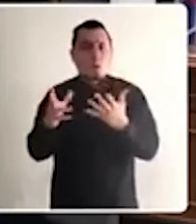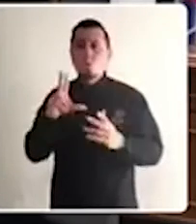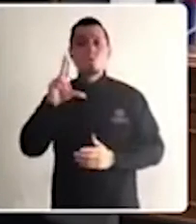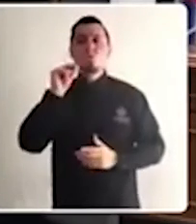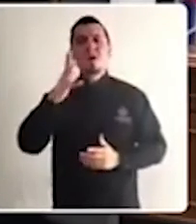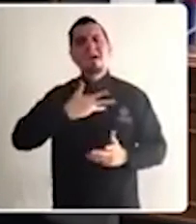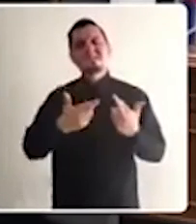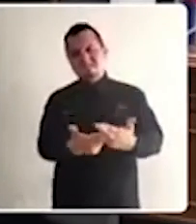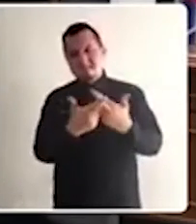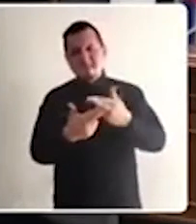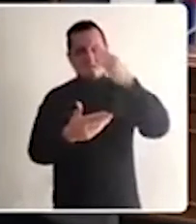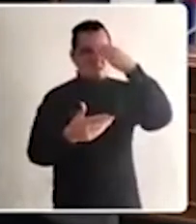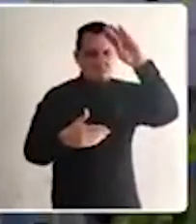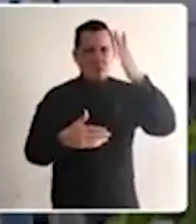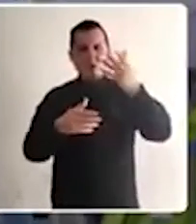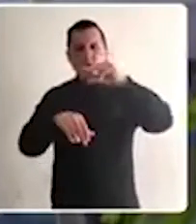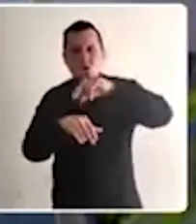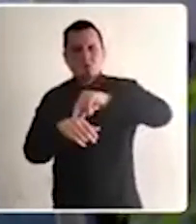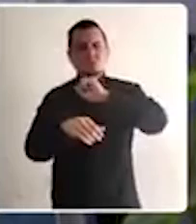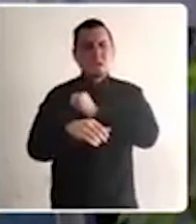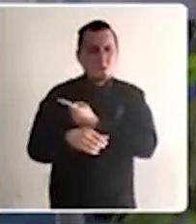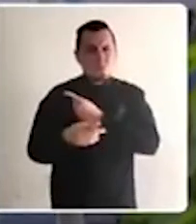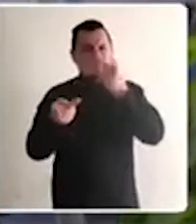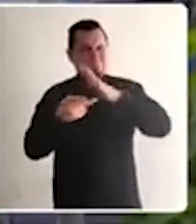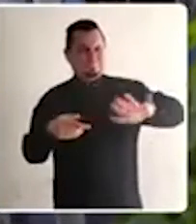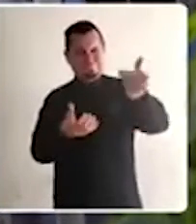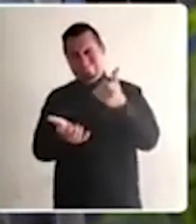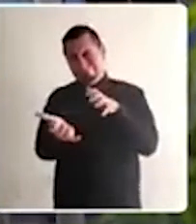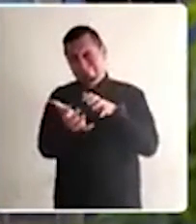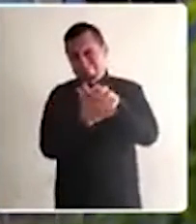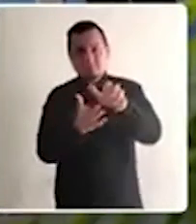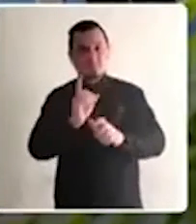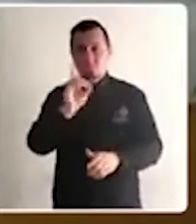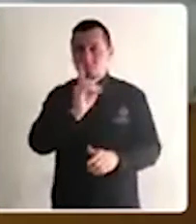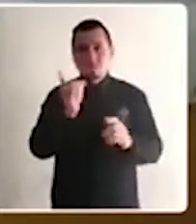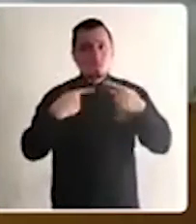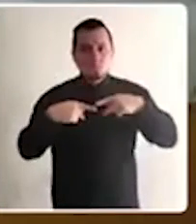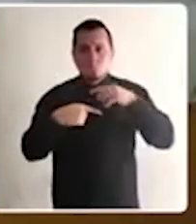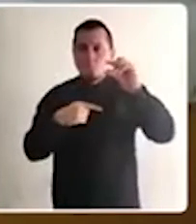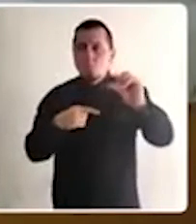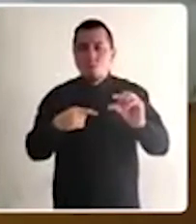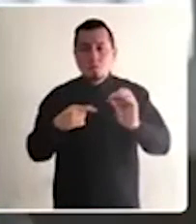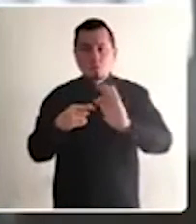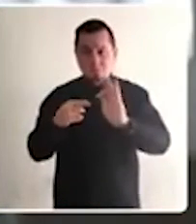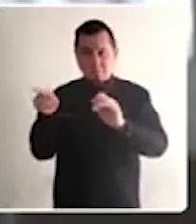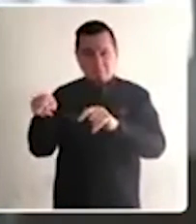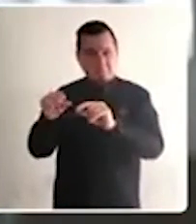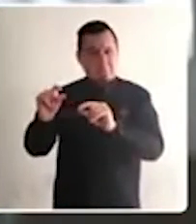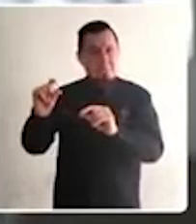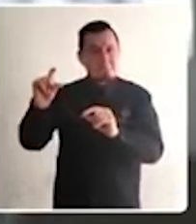hay suficientes médicos, ni enfermeras, ni químicos, ni personal de la salud para la atención de la pandemia si esta se nos prolonga mucho